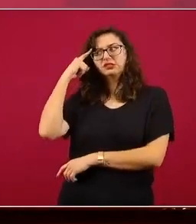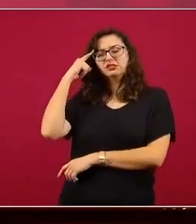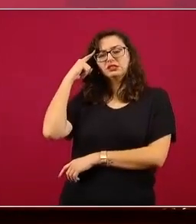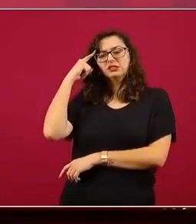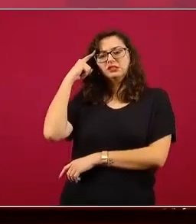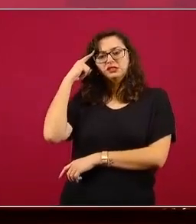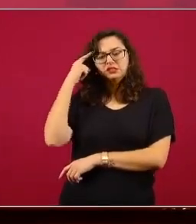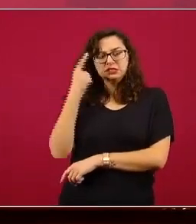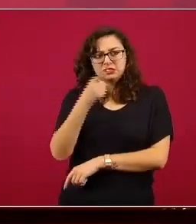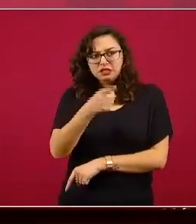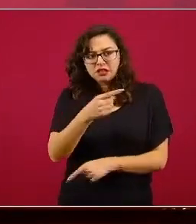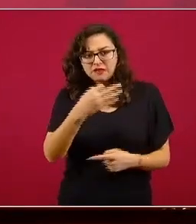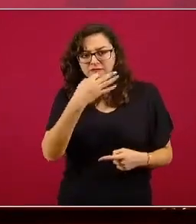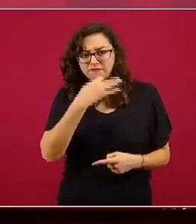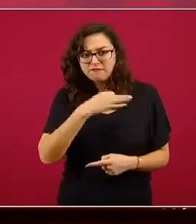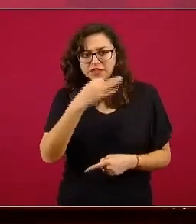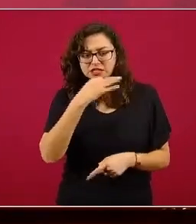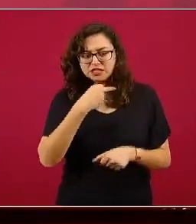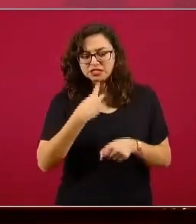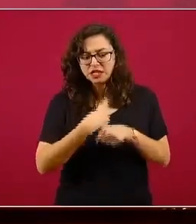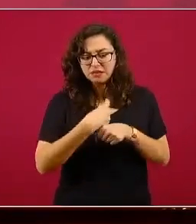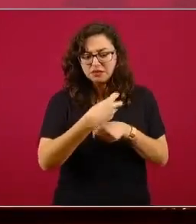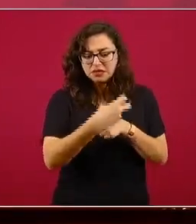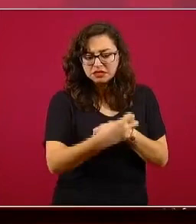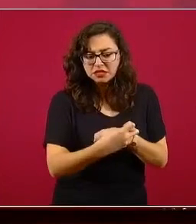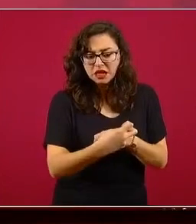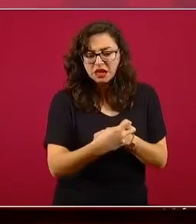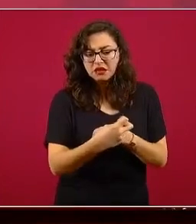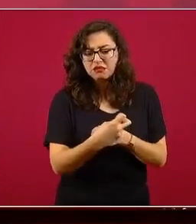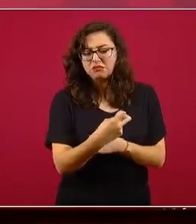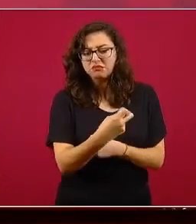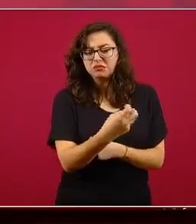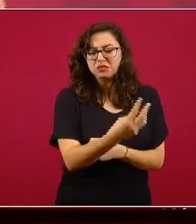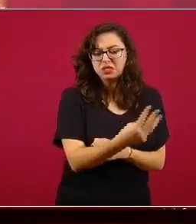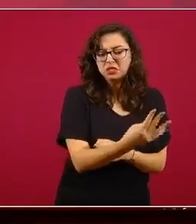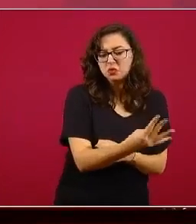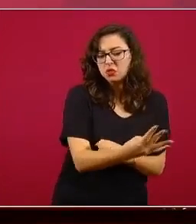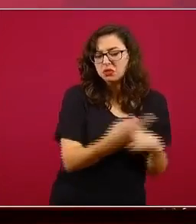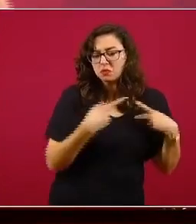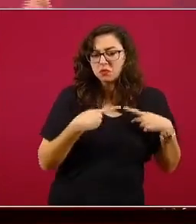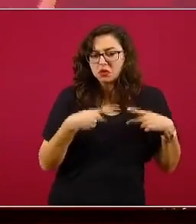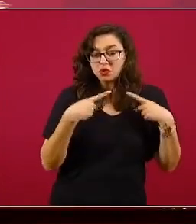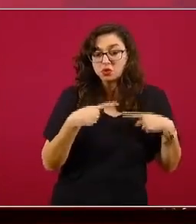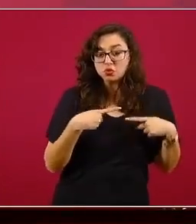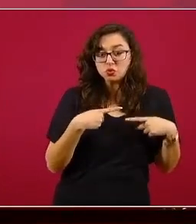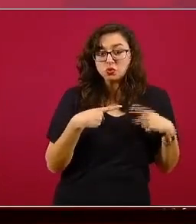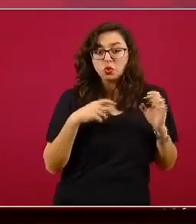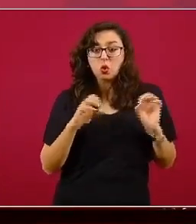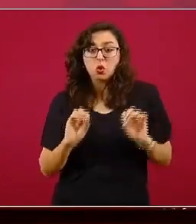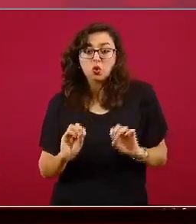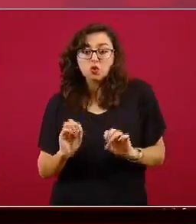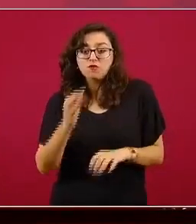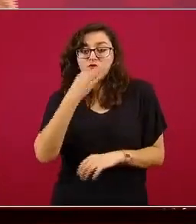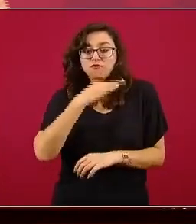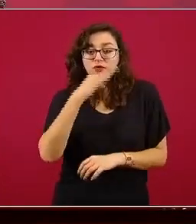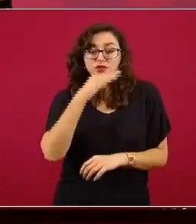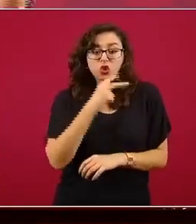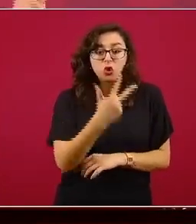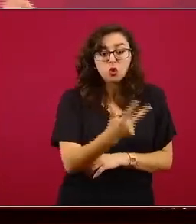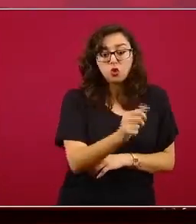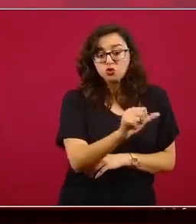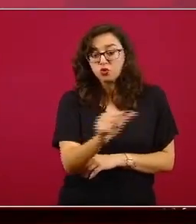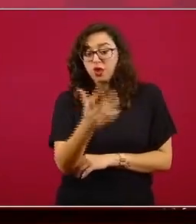esa fiesta a la que les invitaron con 3 o 4 personas, o esa fiesta de 8 a 10 personas, o esa